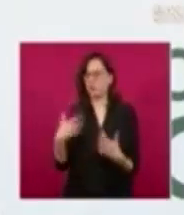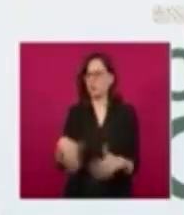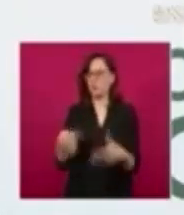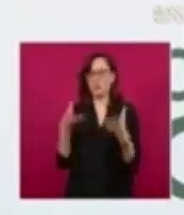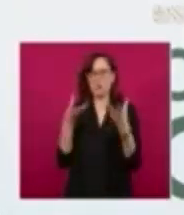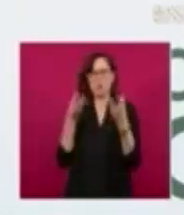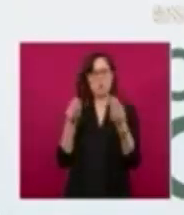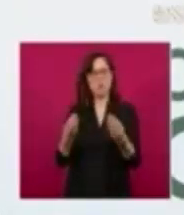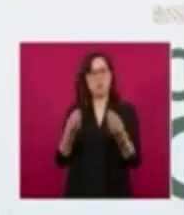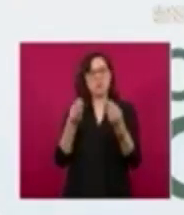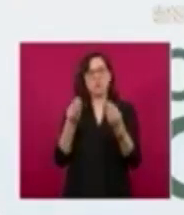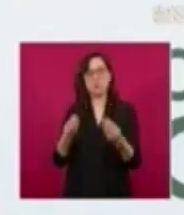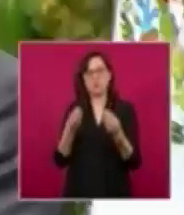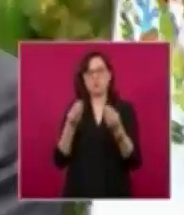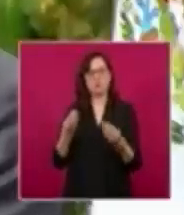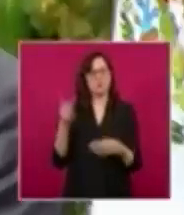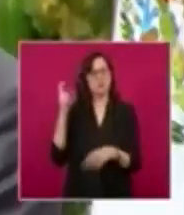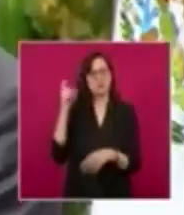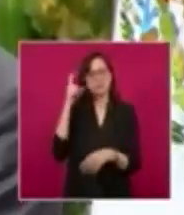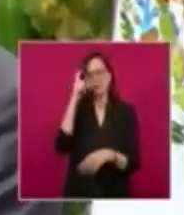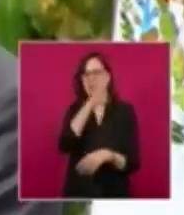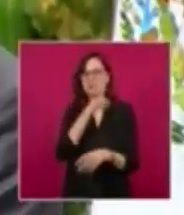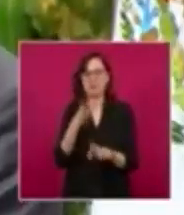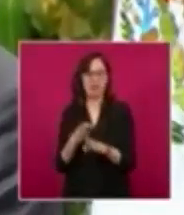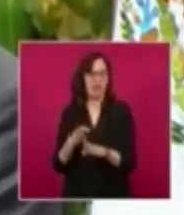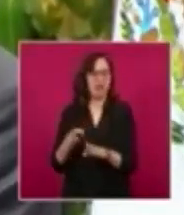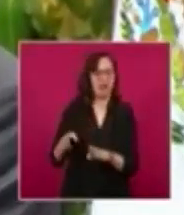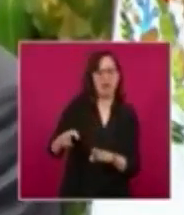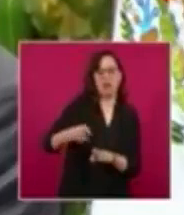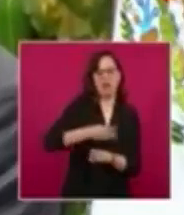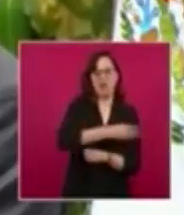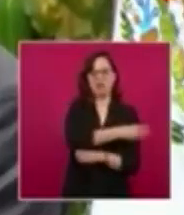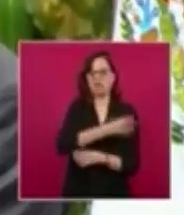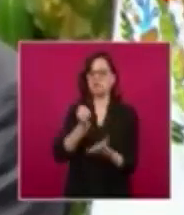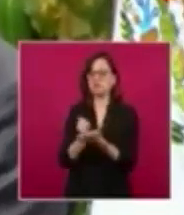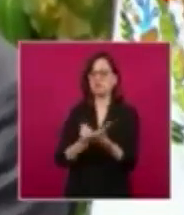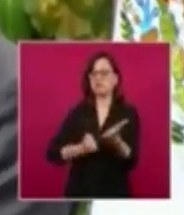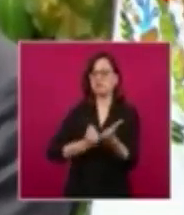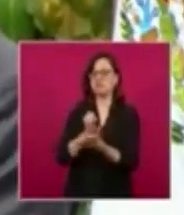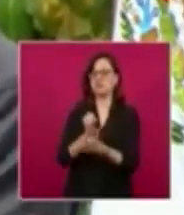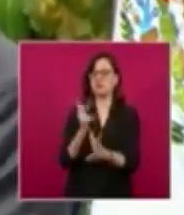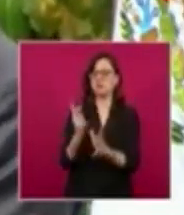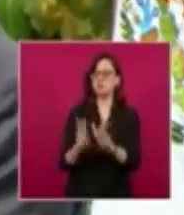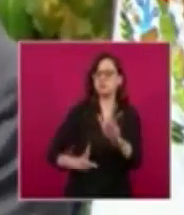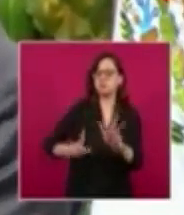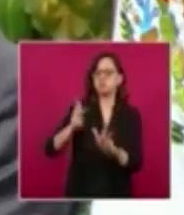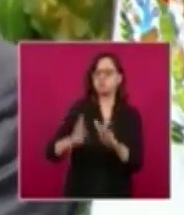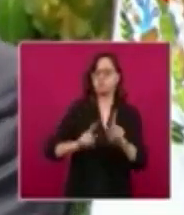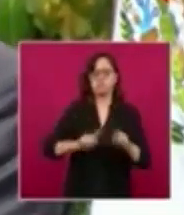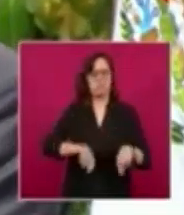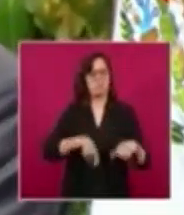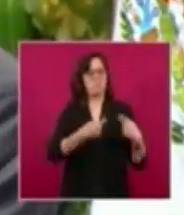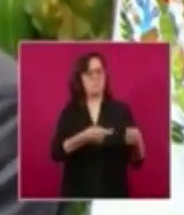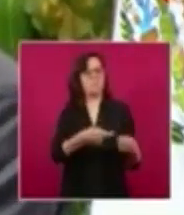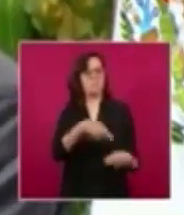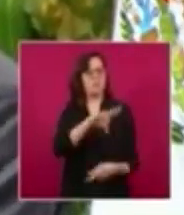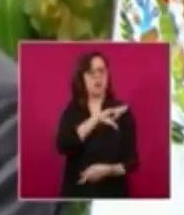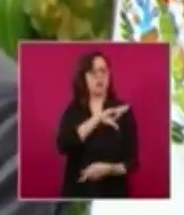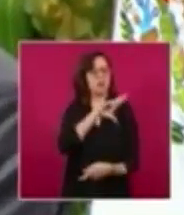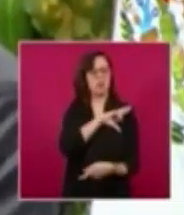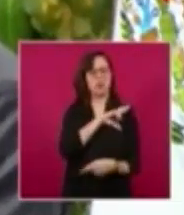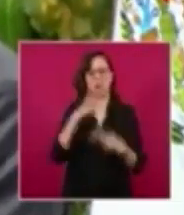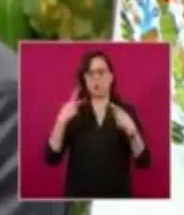en términos de política pública energética va a poder hacer prácticamente lo que sea, y los amparos sabemos que tardan